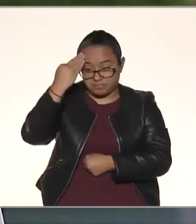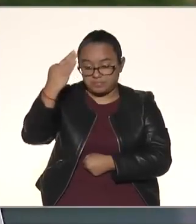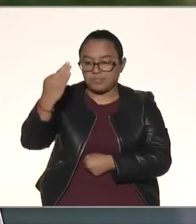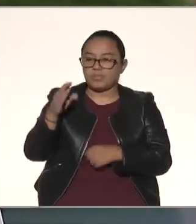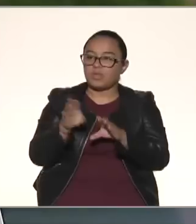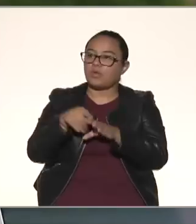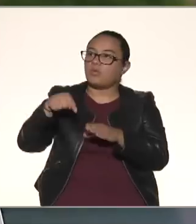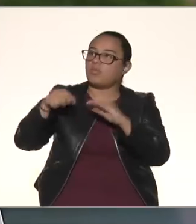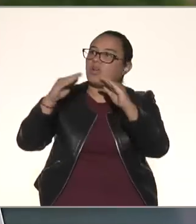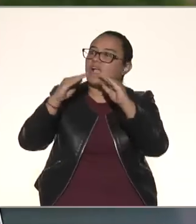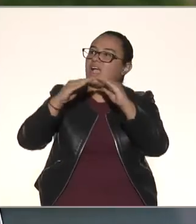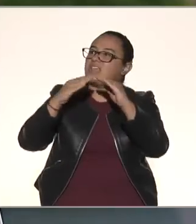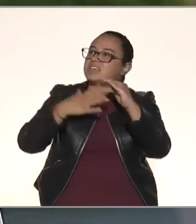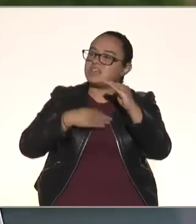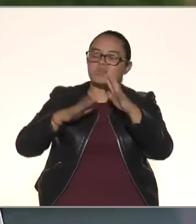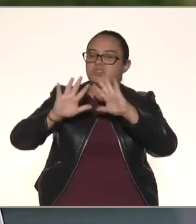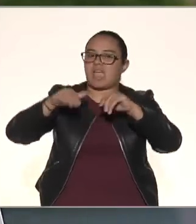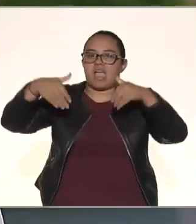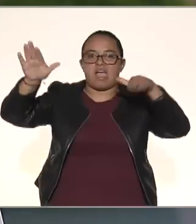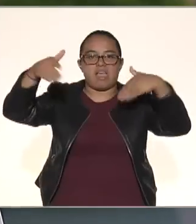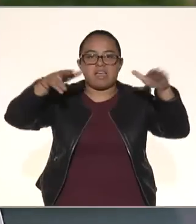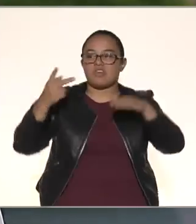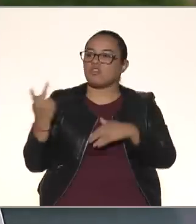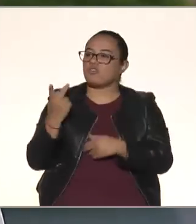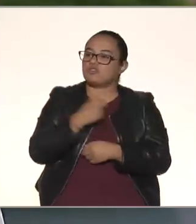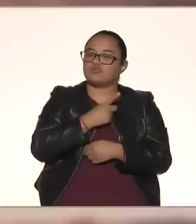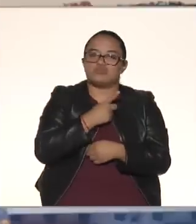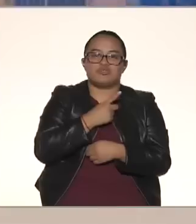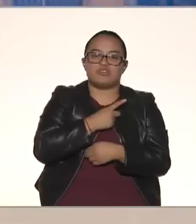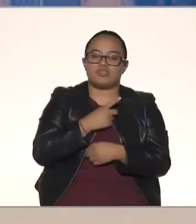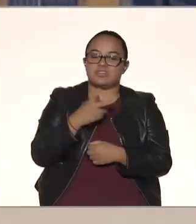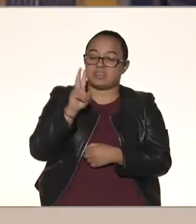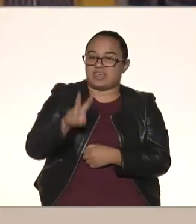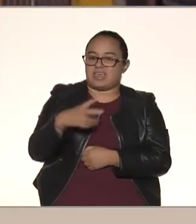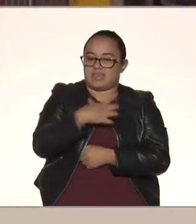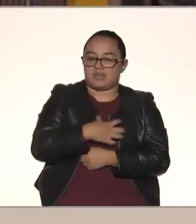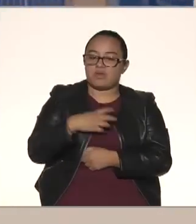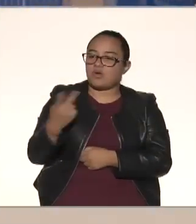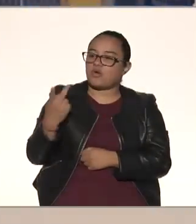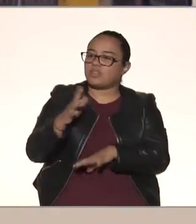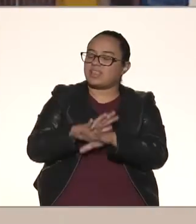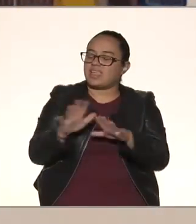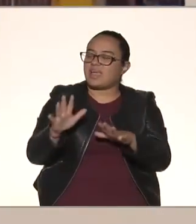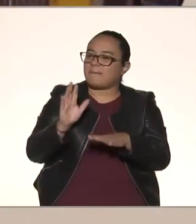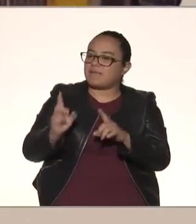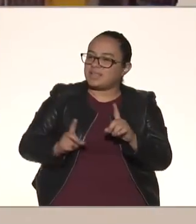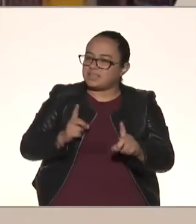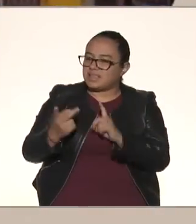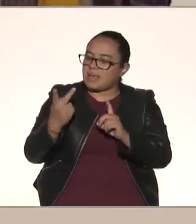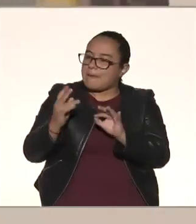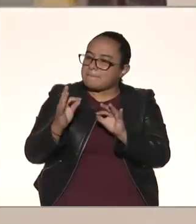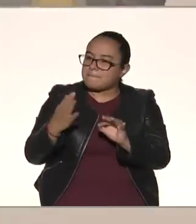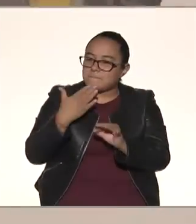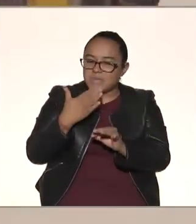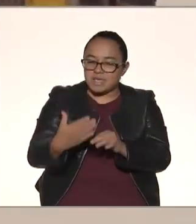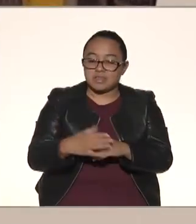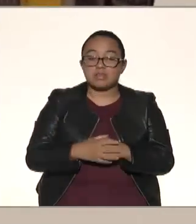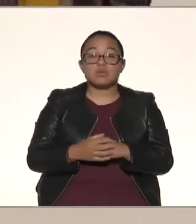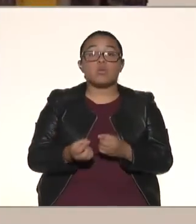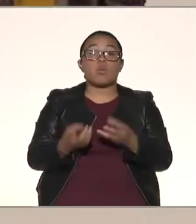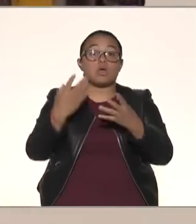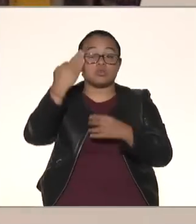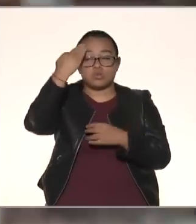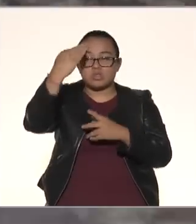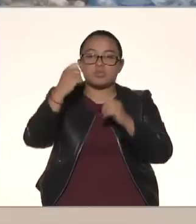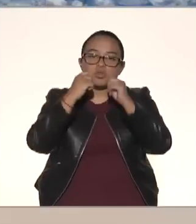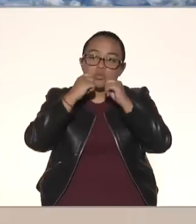vacío, pero muy contentos, porque estamos disfrutándonos, ya ahora, en plenitud, la verdad, yo creo que el tiempo, no importa si